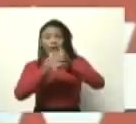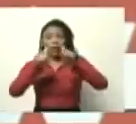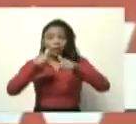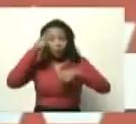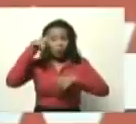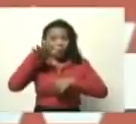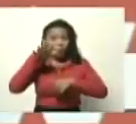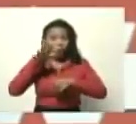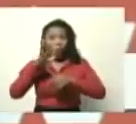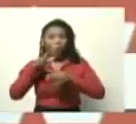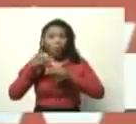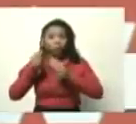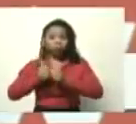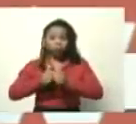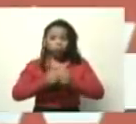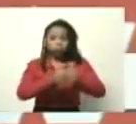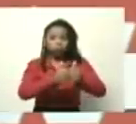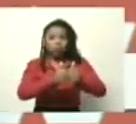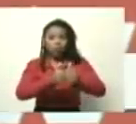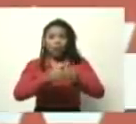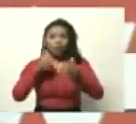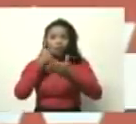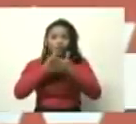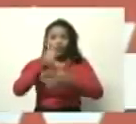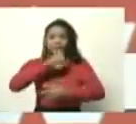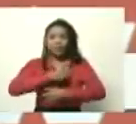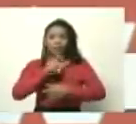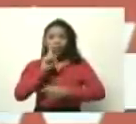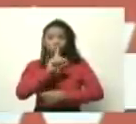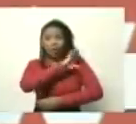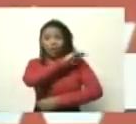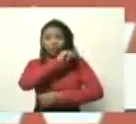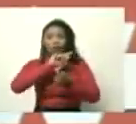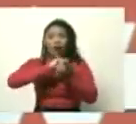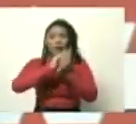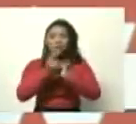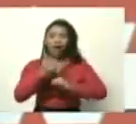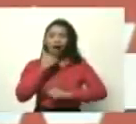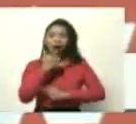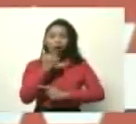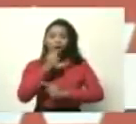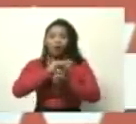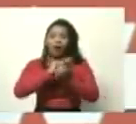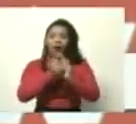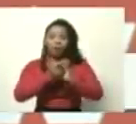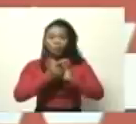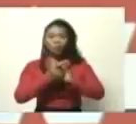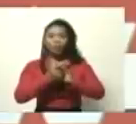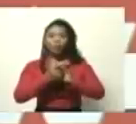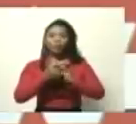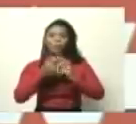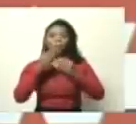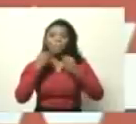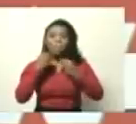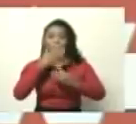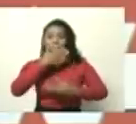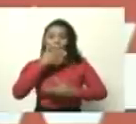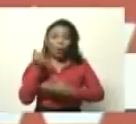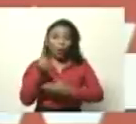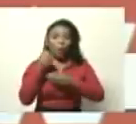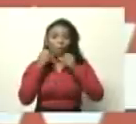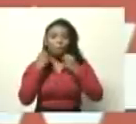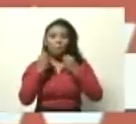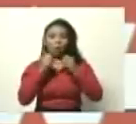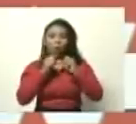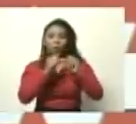luchas de resistencia y una dirección para cambiar lo que tengamos que cambiar para mejor, para seguir